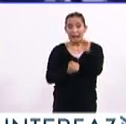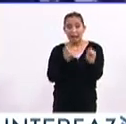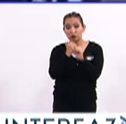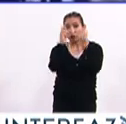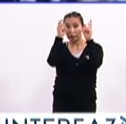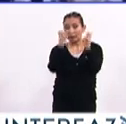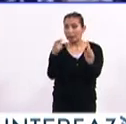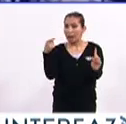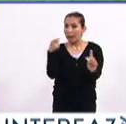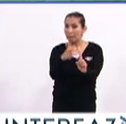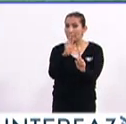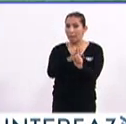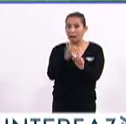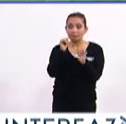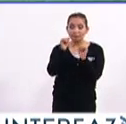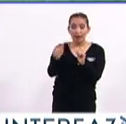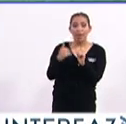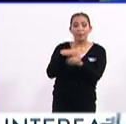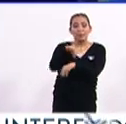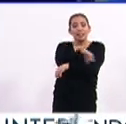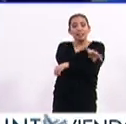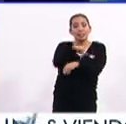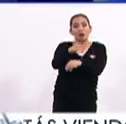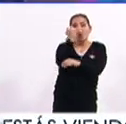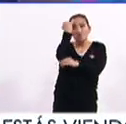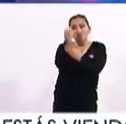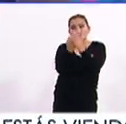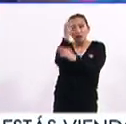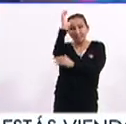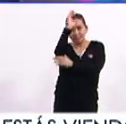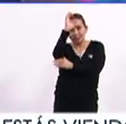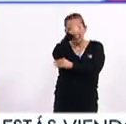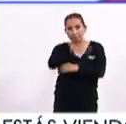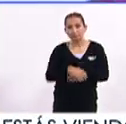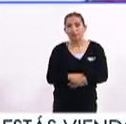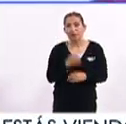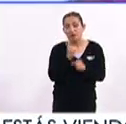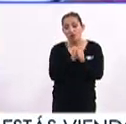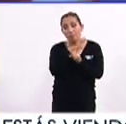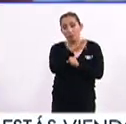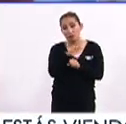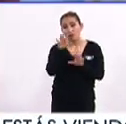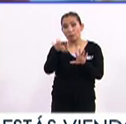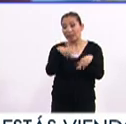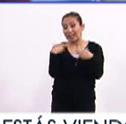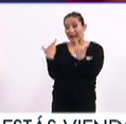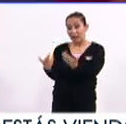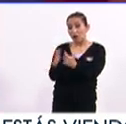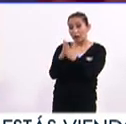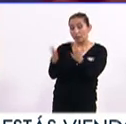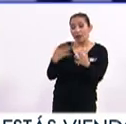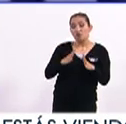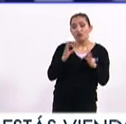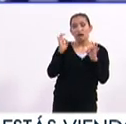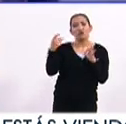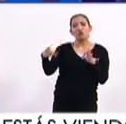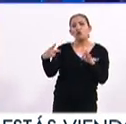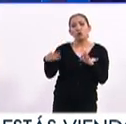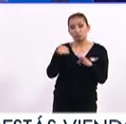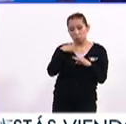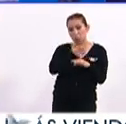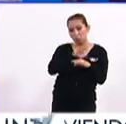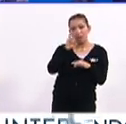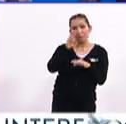el tema predominante se enfocó en diseño e innovación científica. La información sobre donaciones y la fundación puede